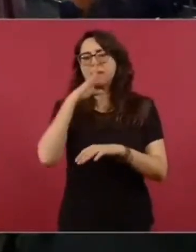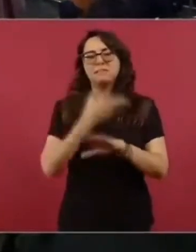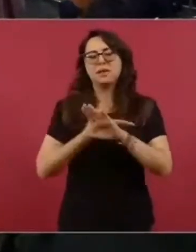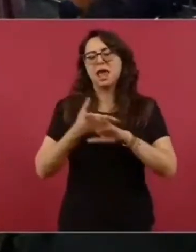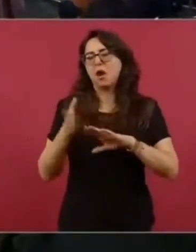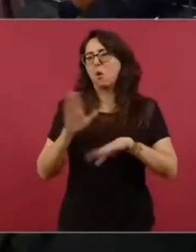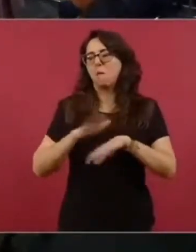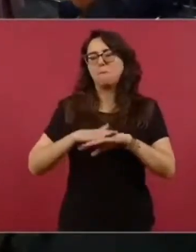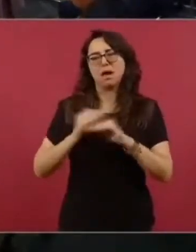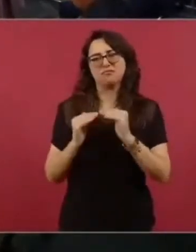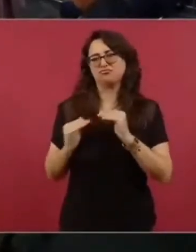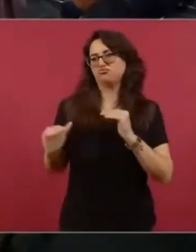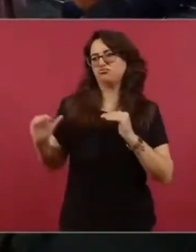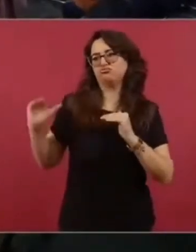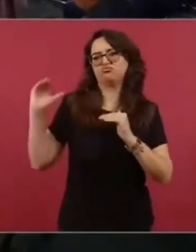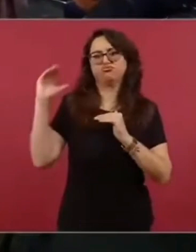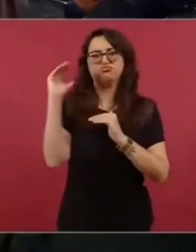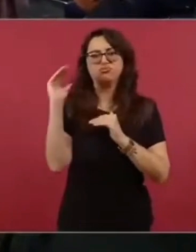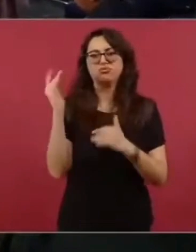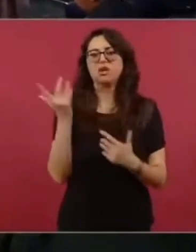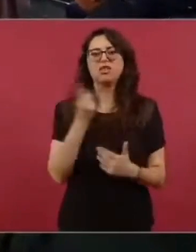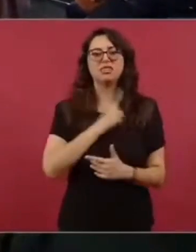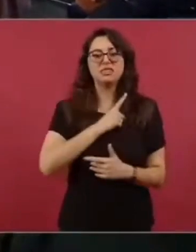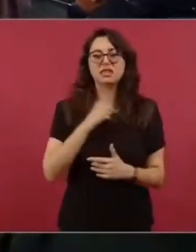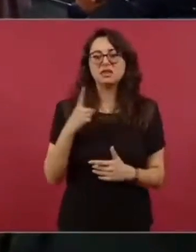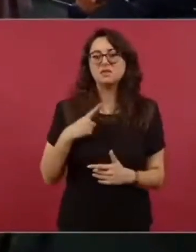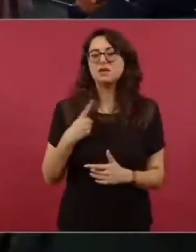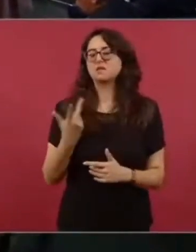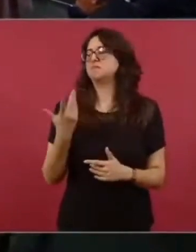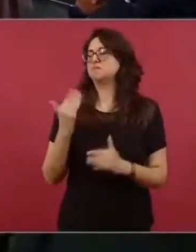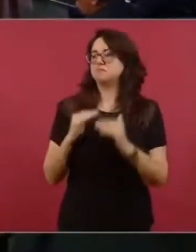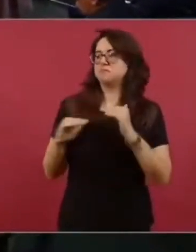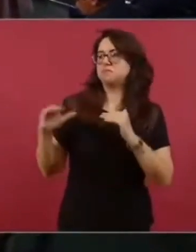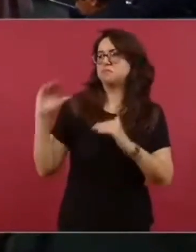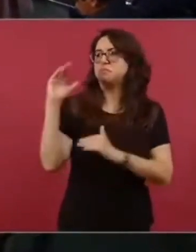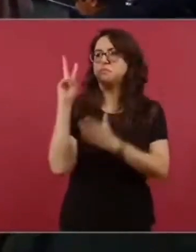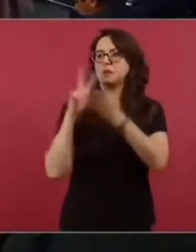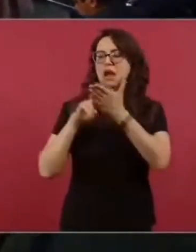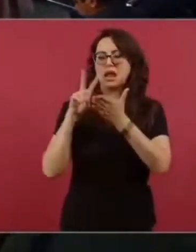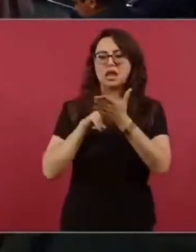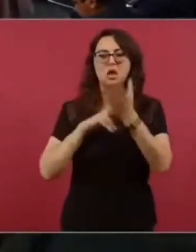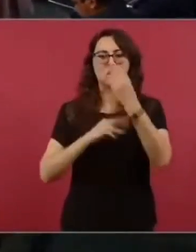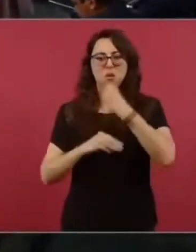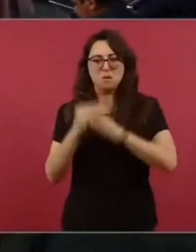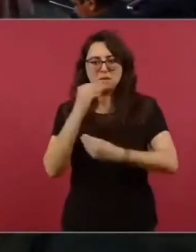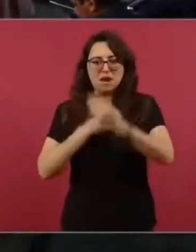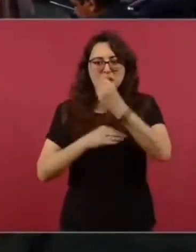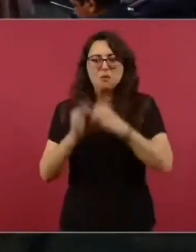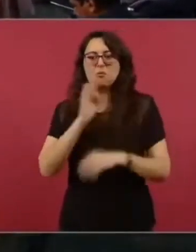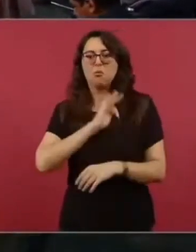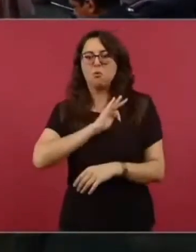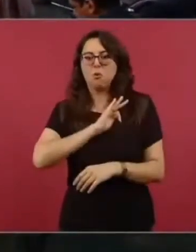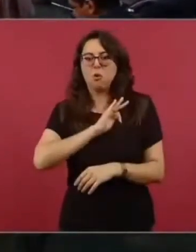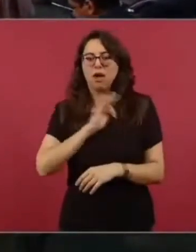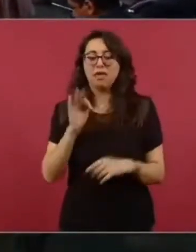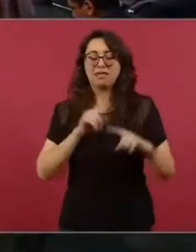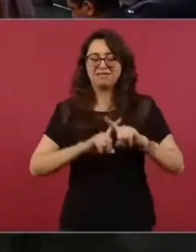grande y sirve para la alimentación. En cambio, el maíz amarillo transgénico es